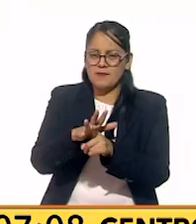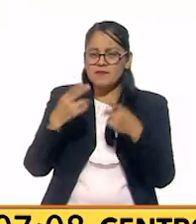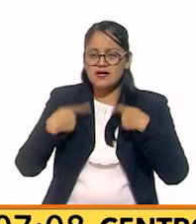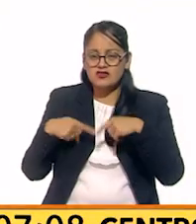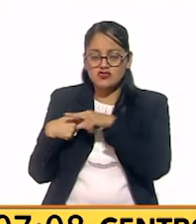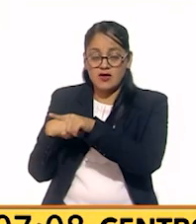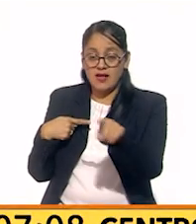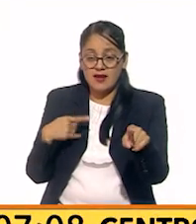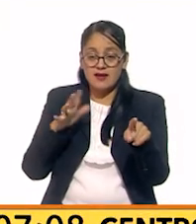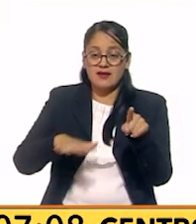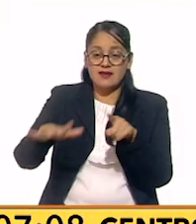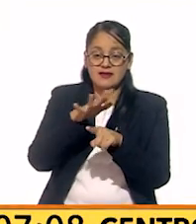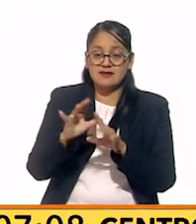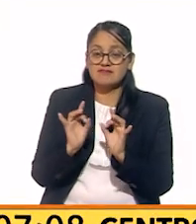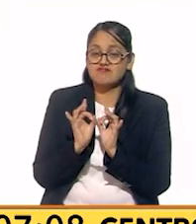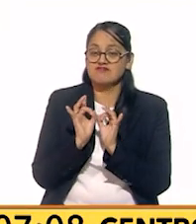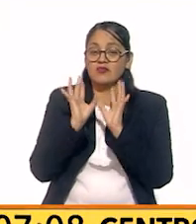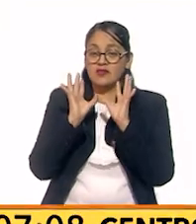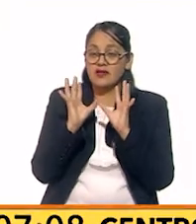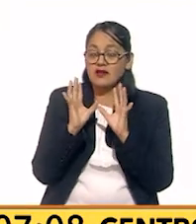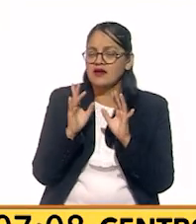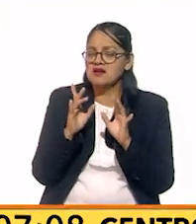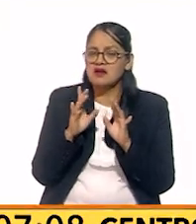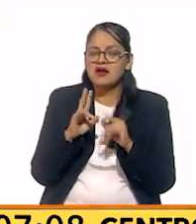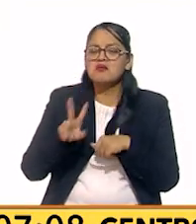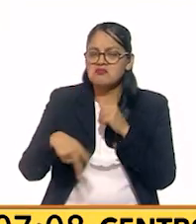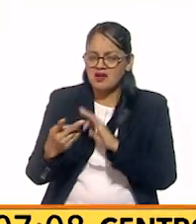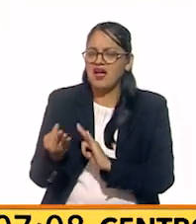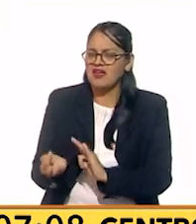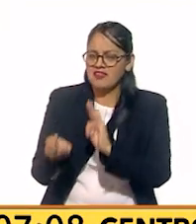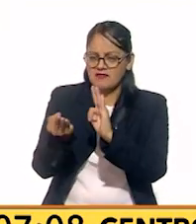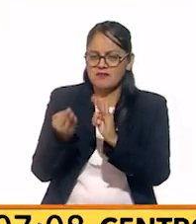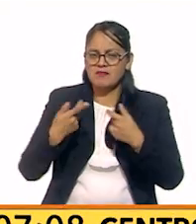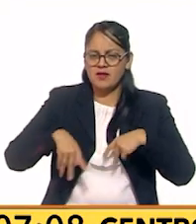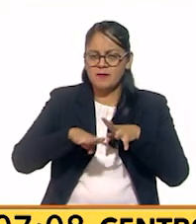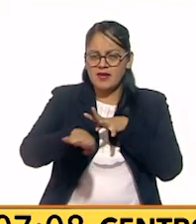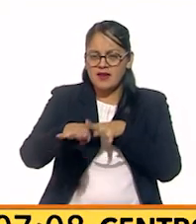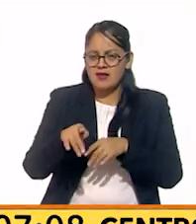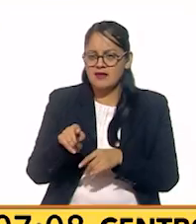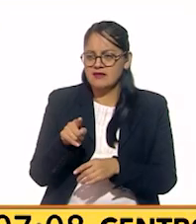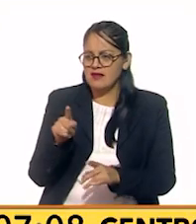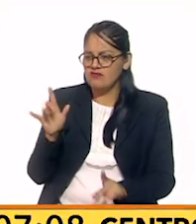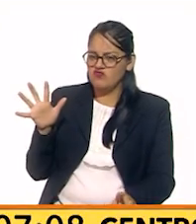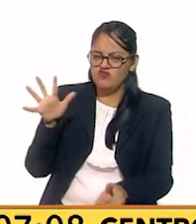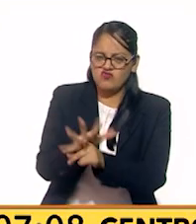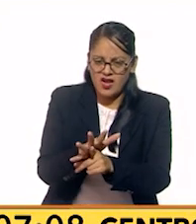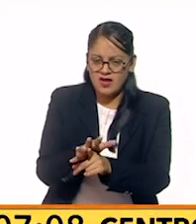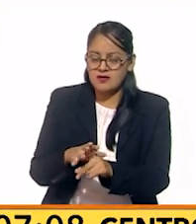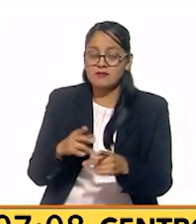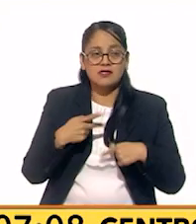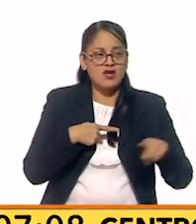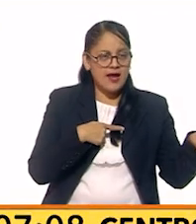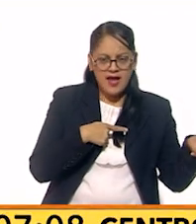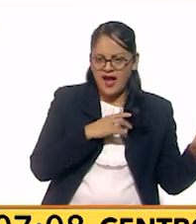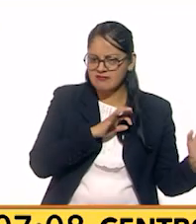personas en la zona espontáneamente salieron a defender los migrantes que estaban atacando, es un índice